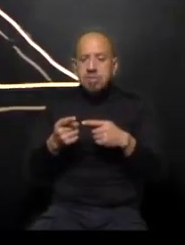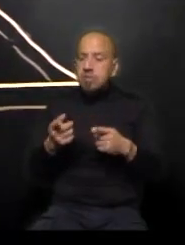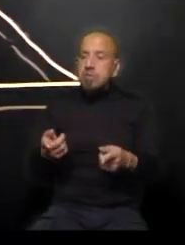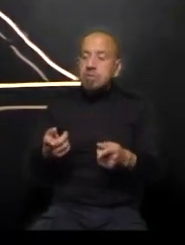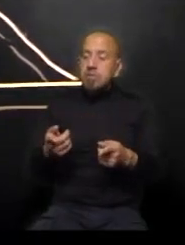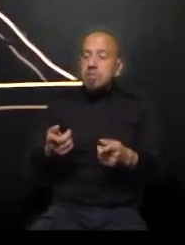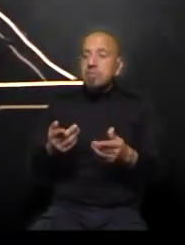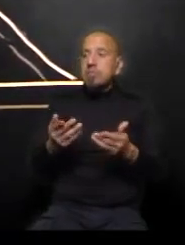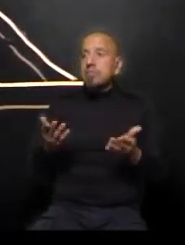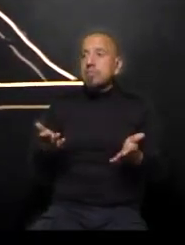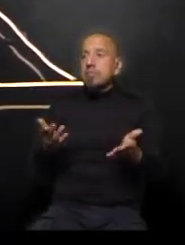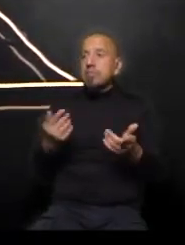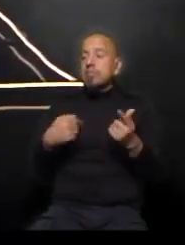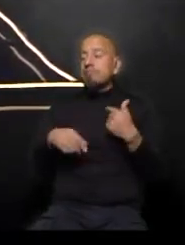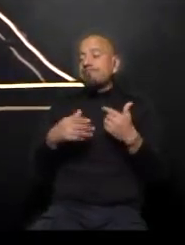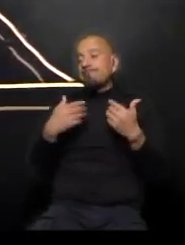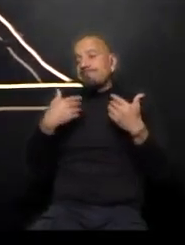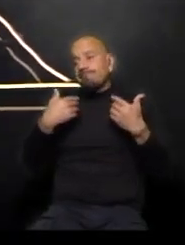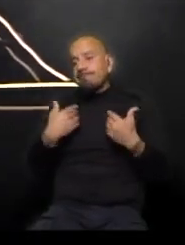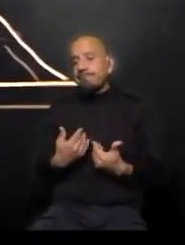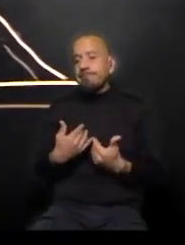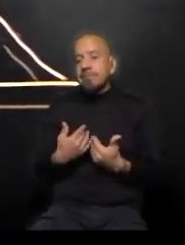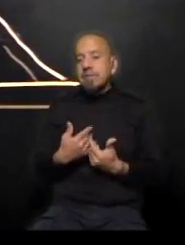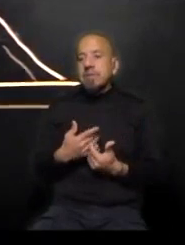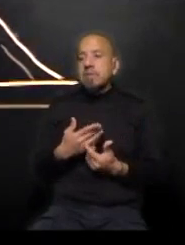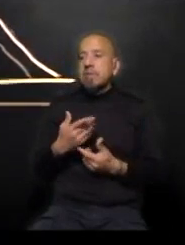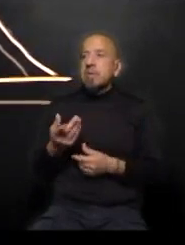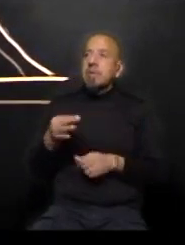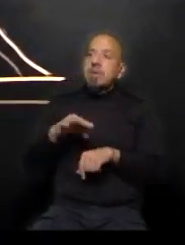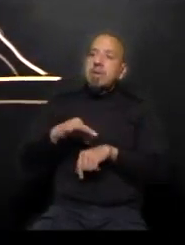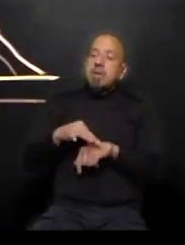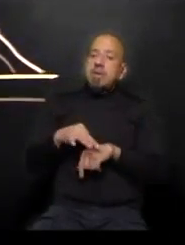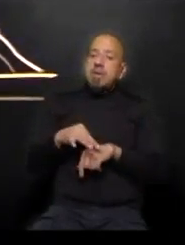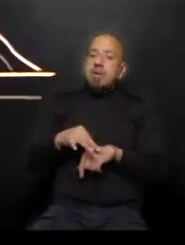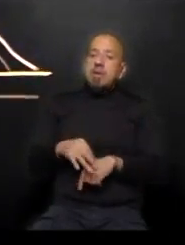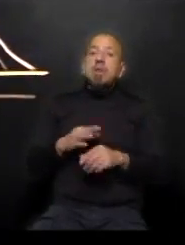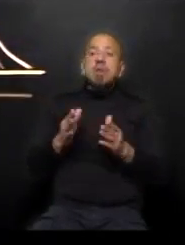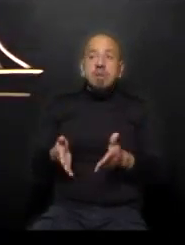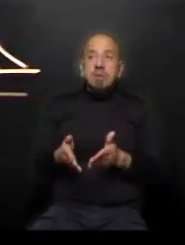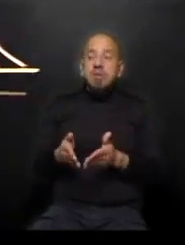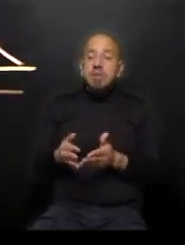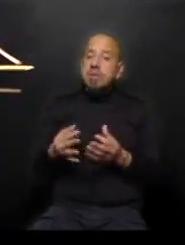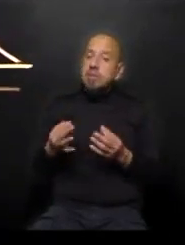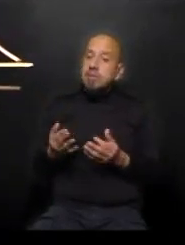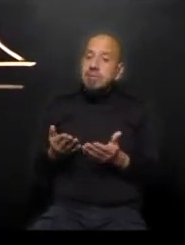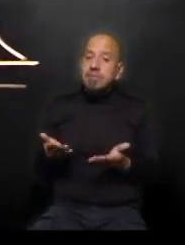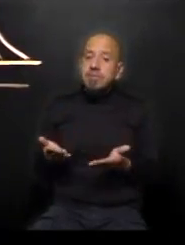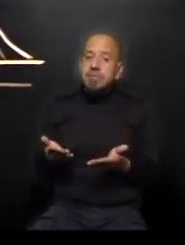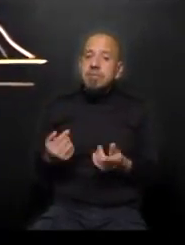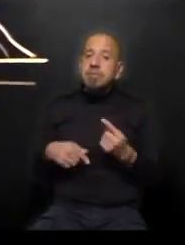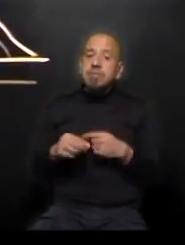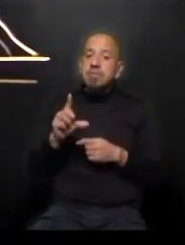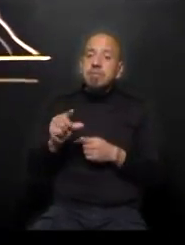comedor se encogió de hombros desalentado su médico es un caso serio